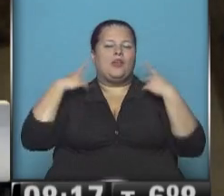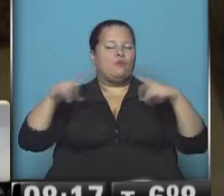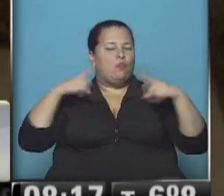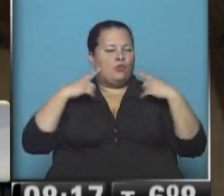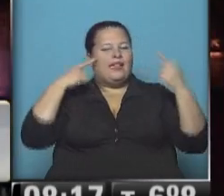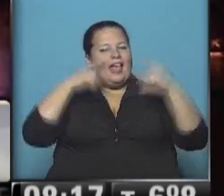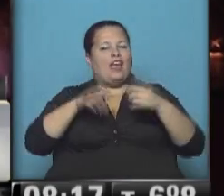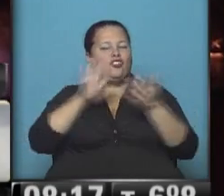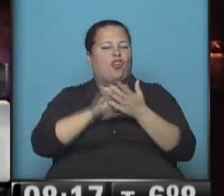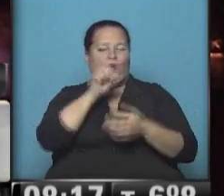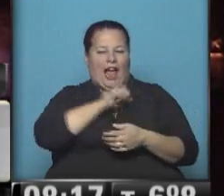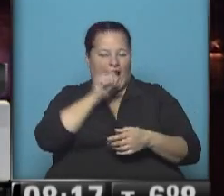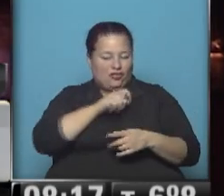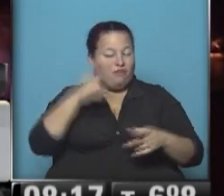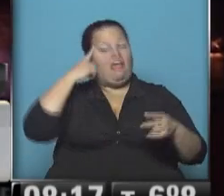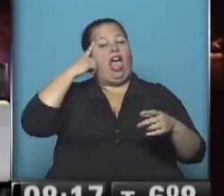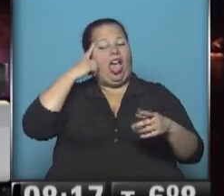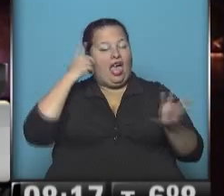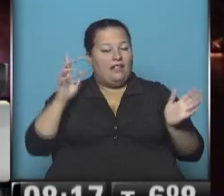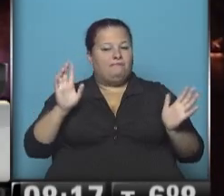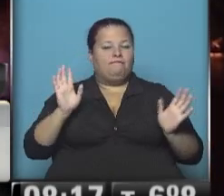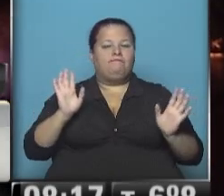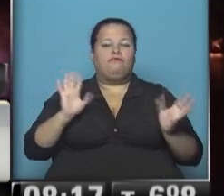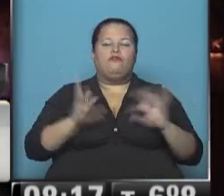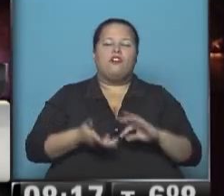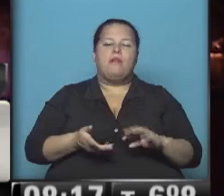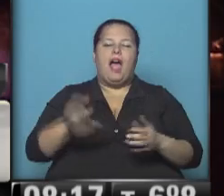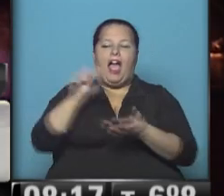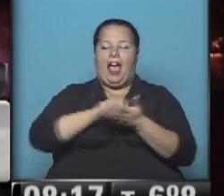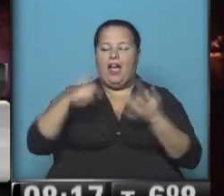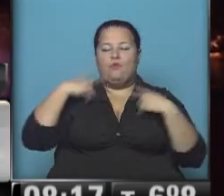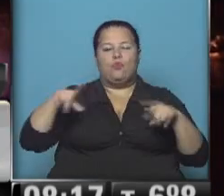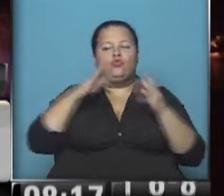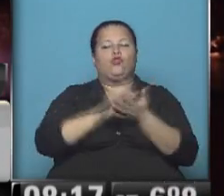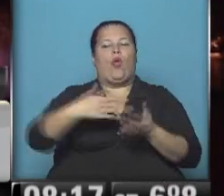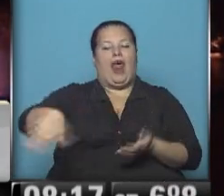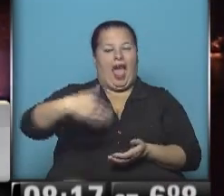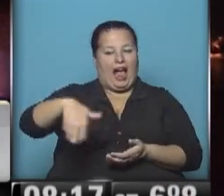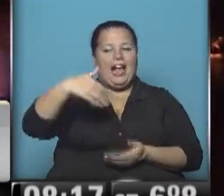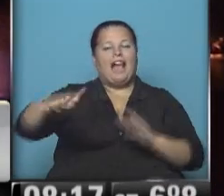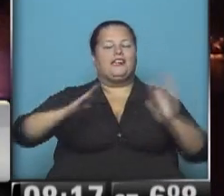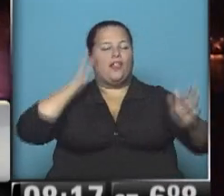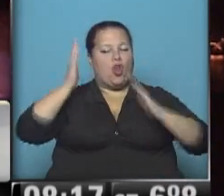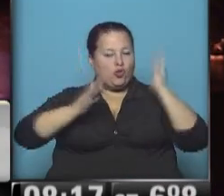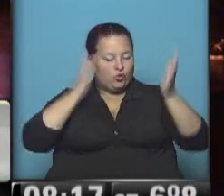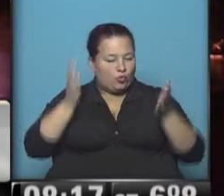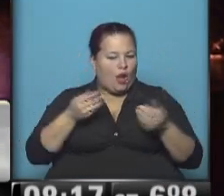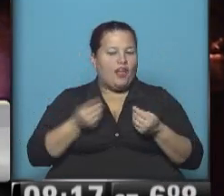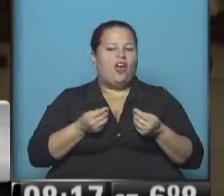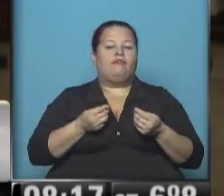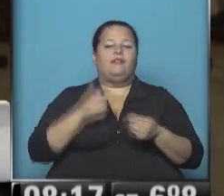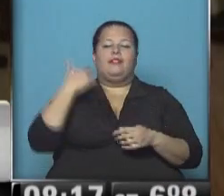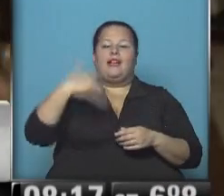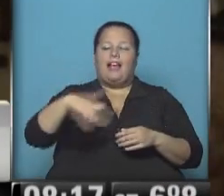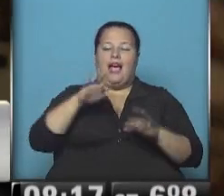tenga que ver con esas canciones, y se nos ocurrió la idea de escribir un musical sobre una calle, la calle de los sueños, donde en cada